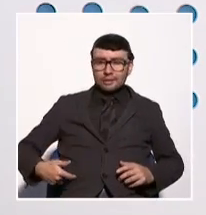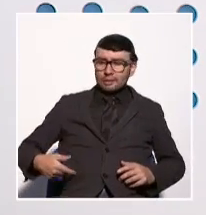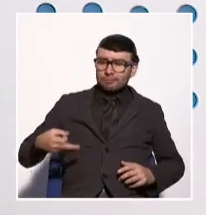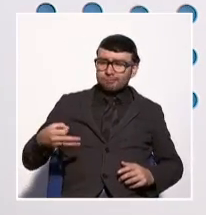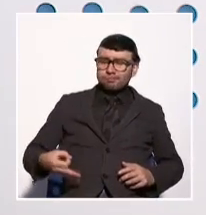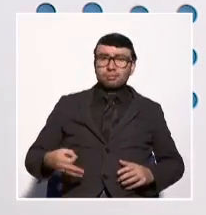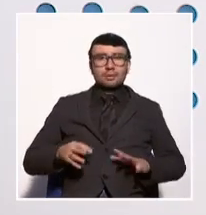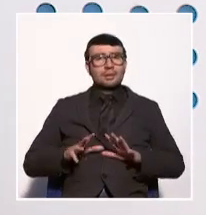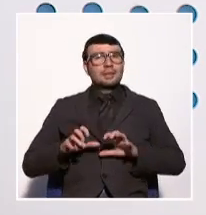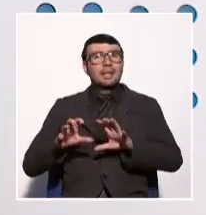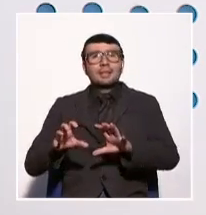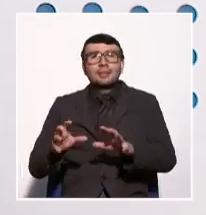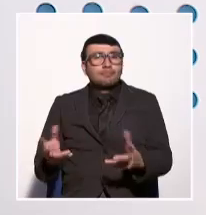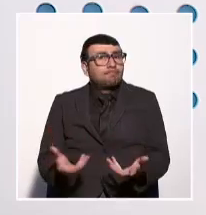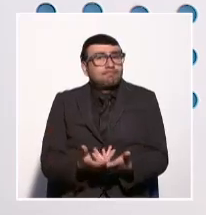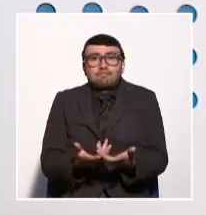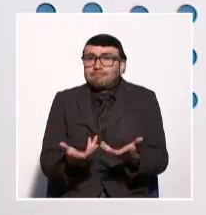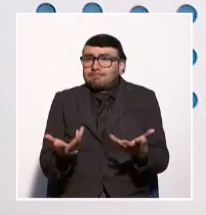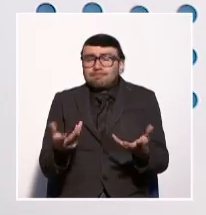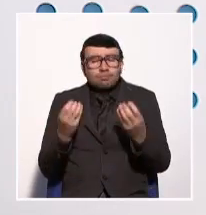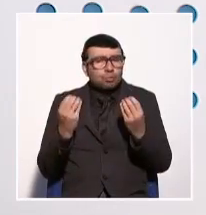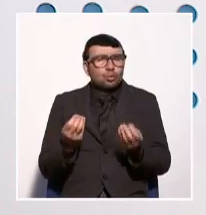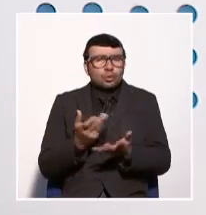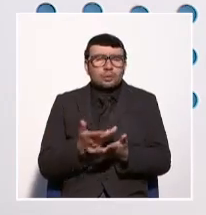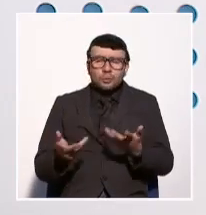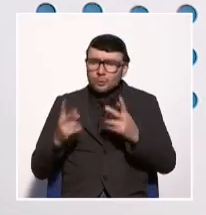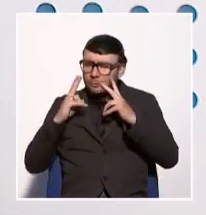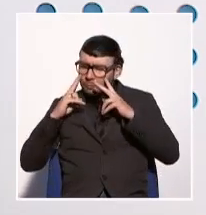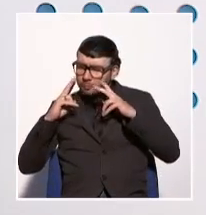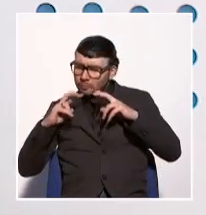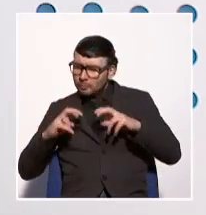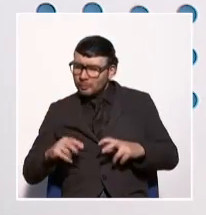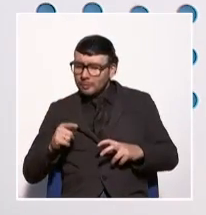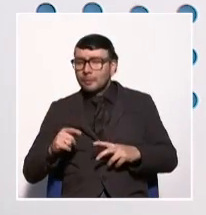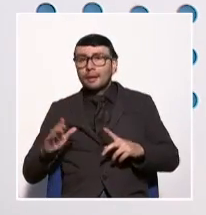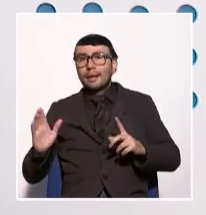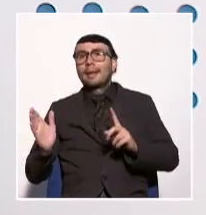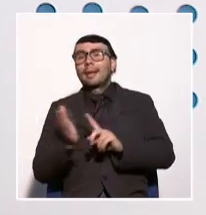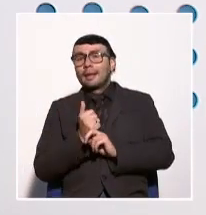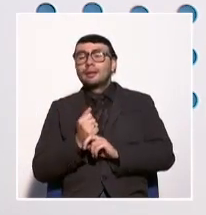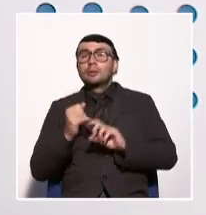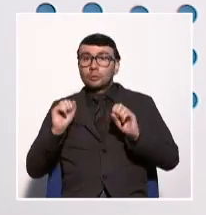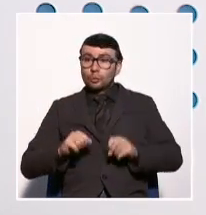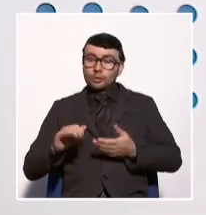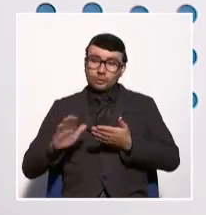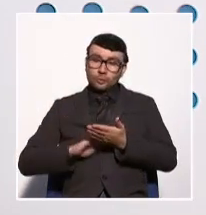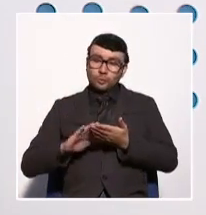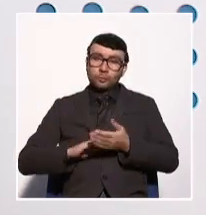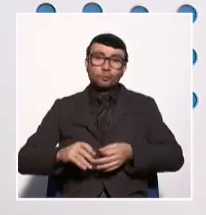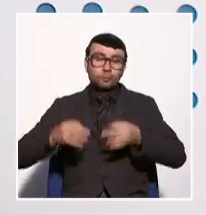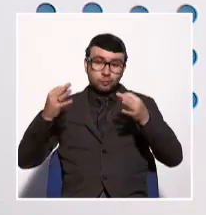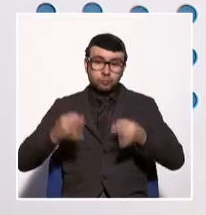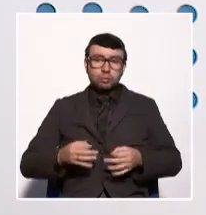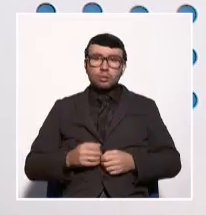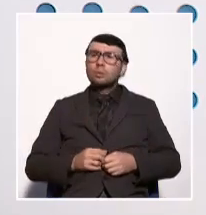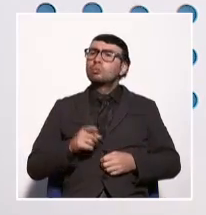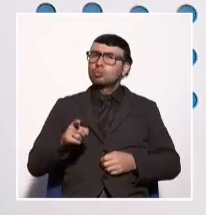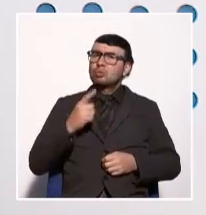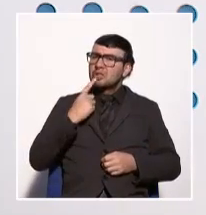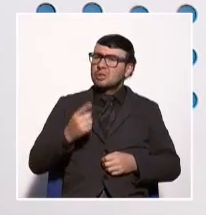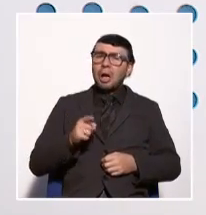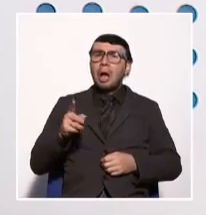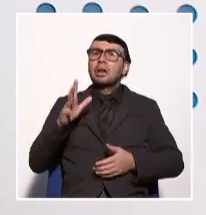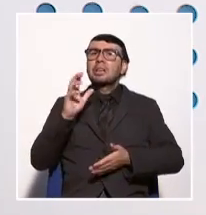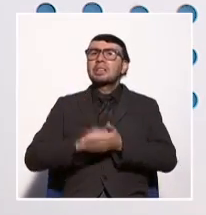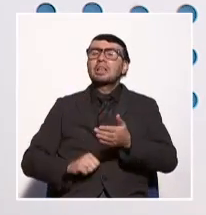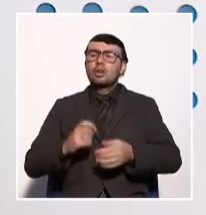cáncer tantas cosas que hay que descartar para uno poder ir realmente al tratamiento yo le puedo quitar al paciente el dolor